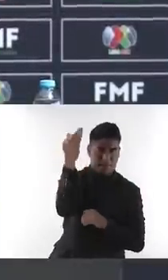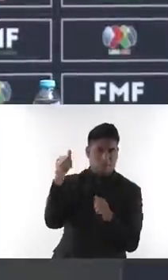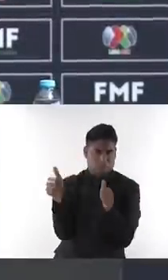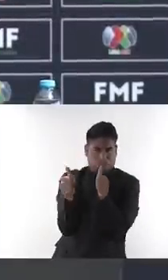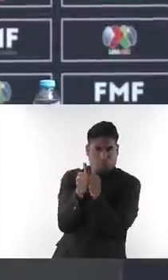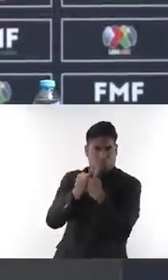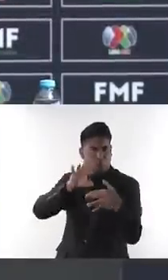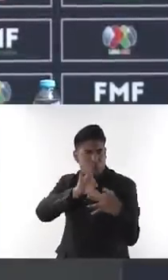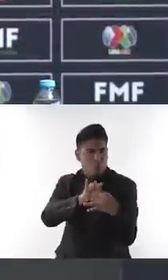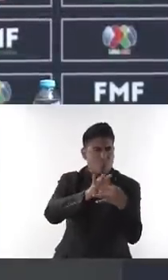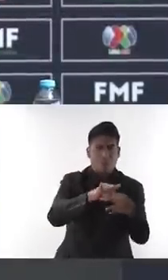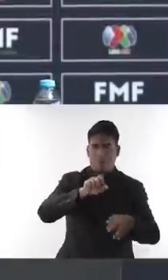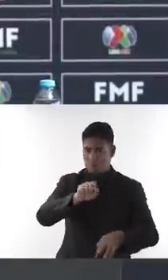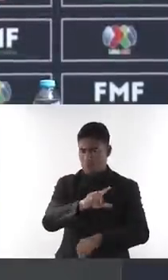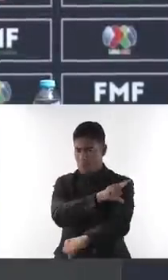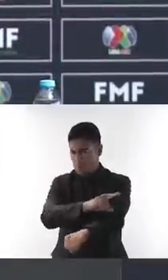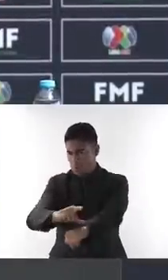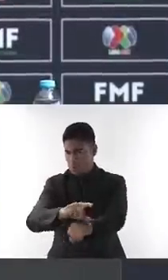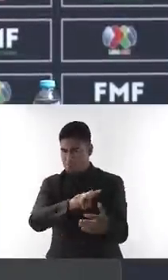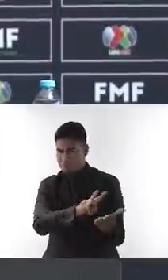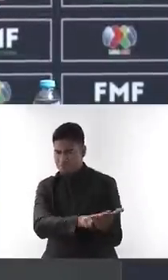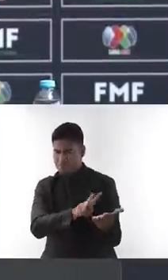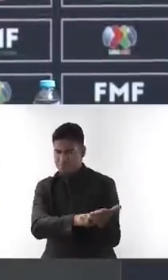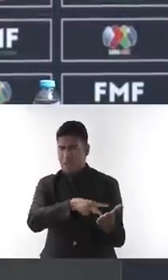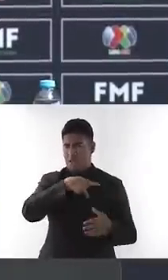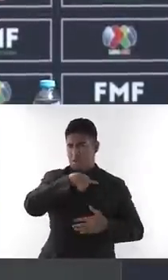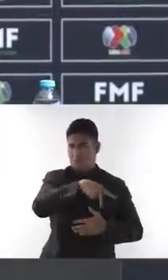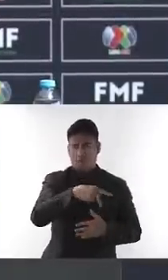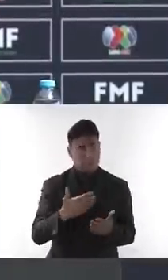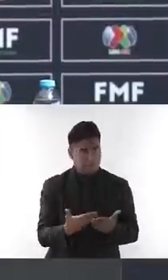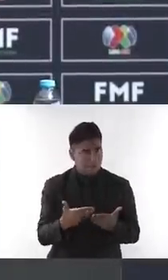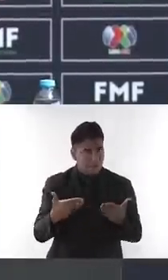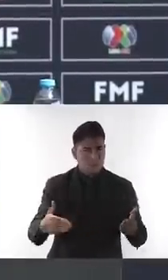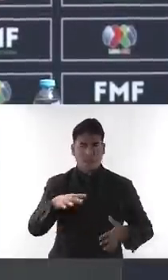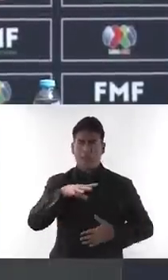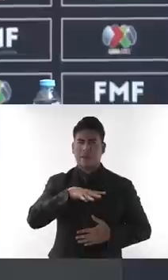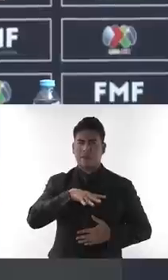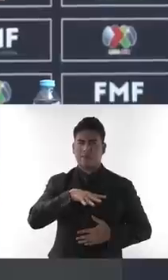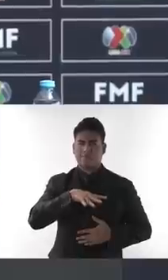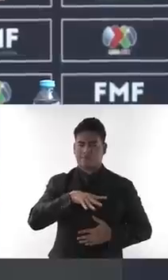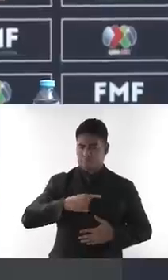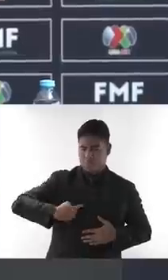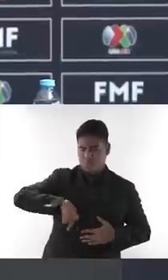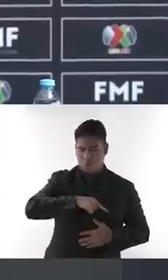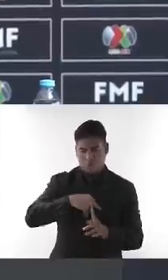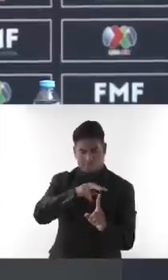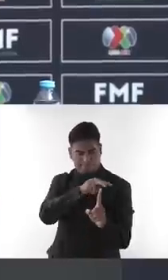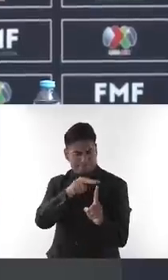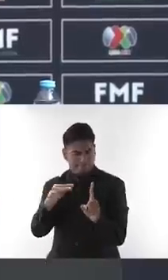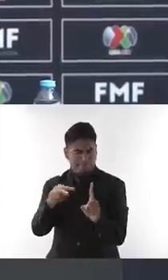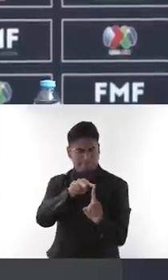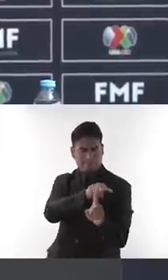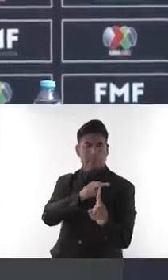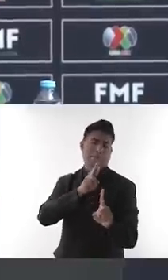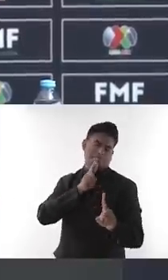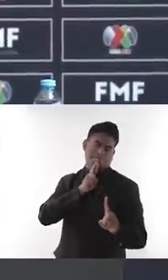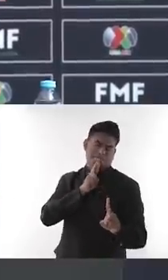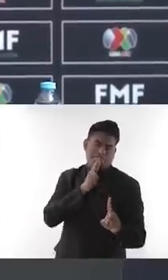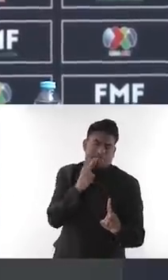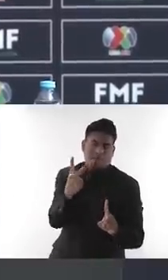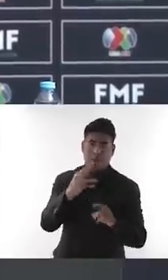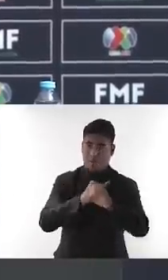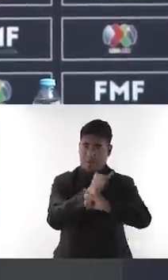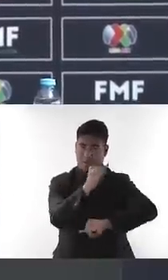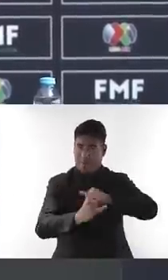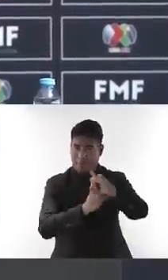el valor de la liga era menor. Ahora tenemos una perspectiva mucho mejor en lo